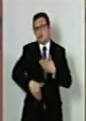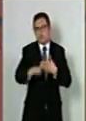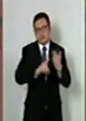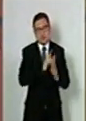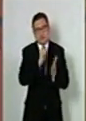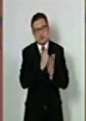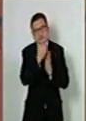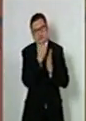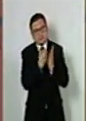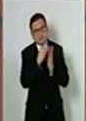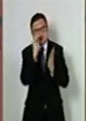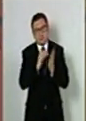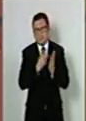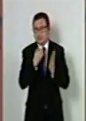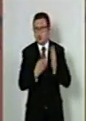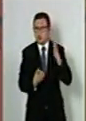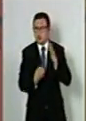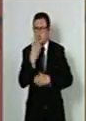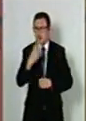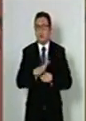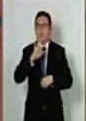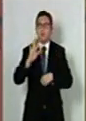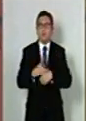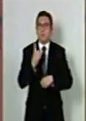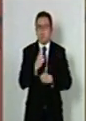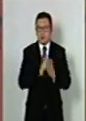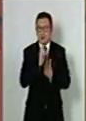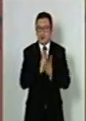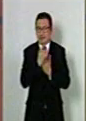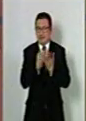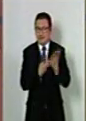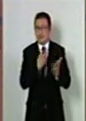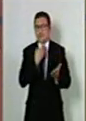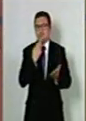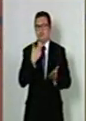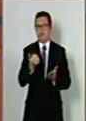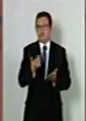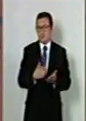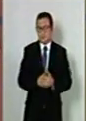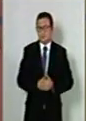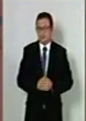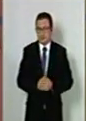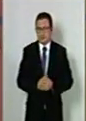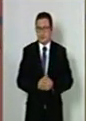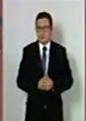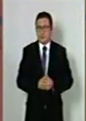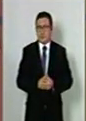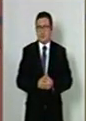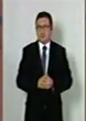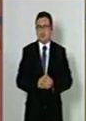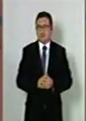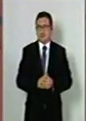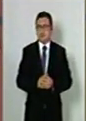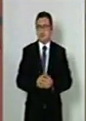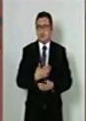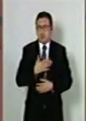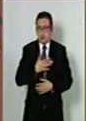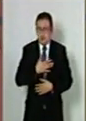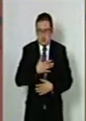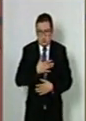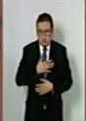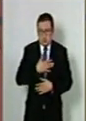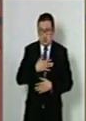legal, porque el que tenemos es obsoleto. Guardo, no el respeto